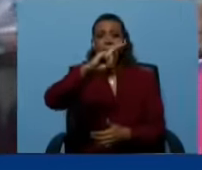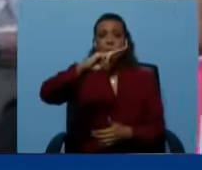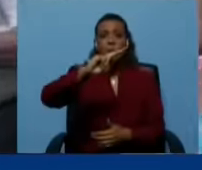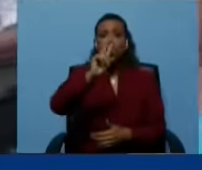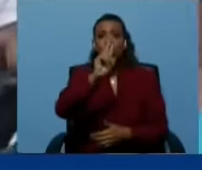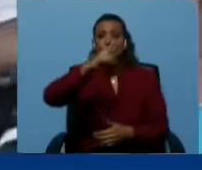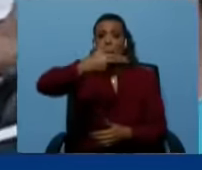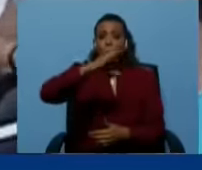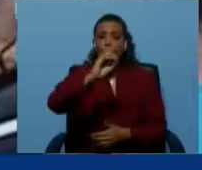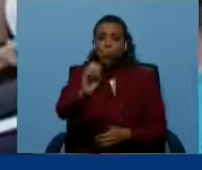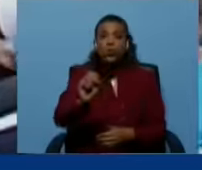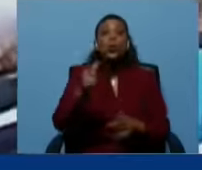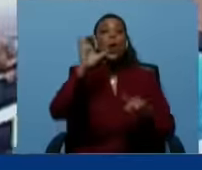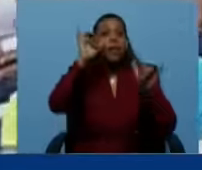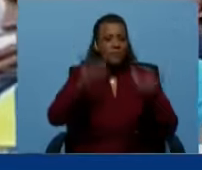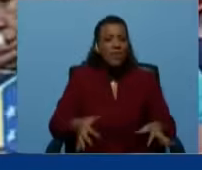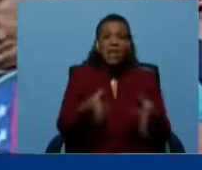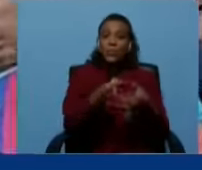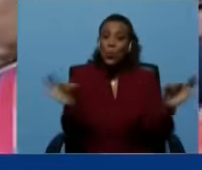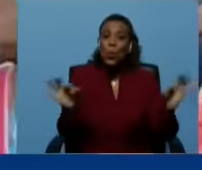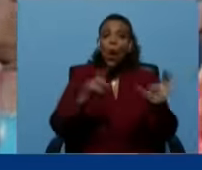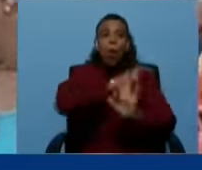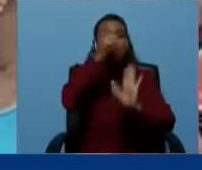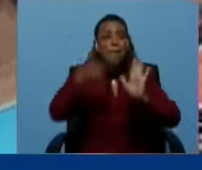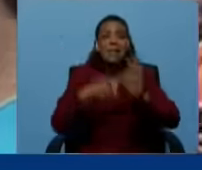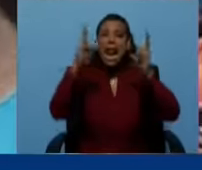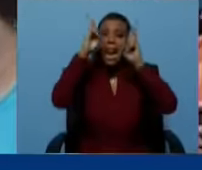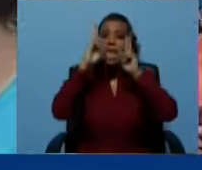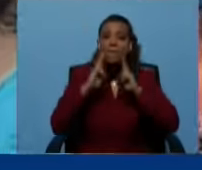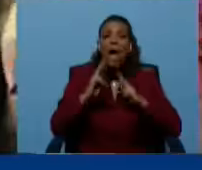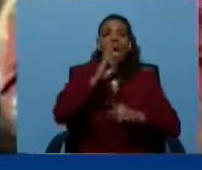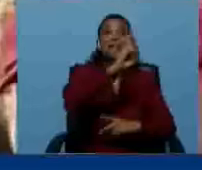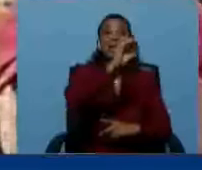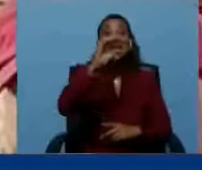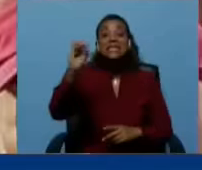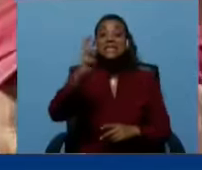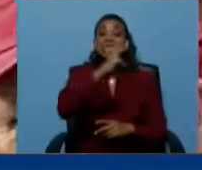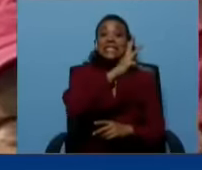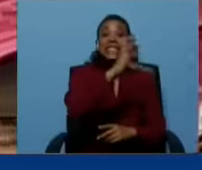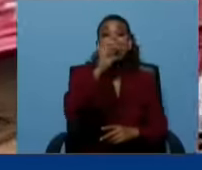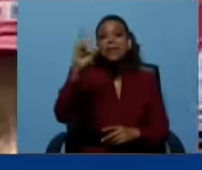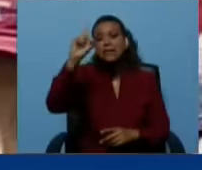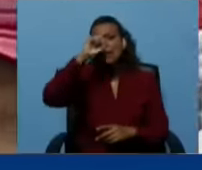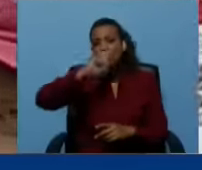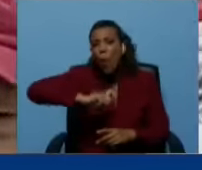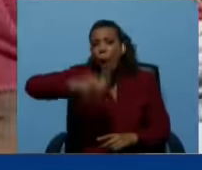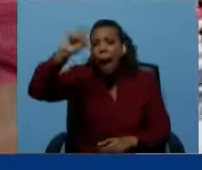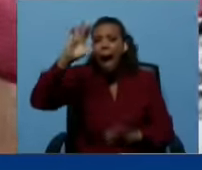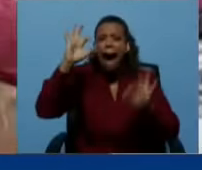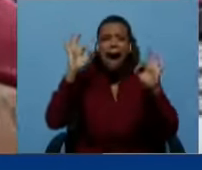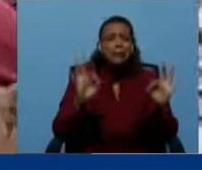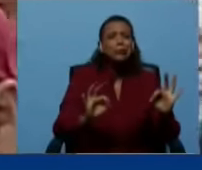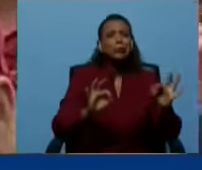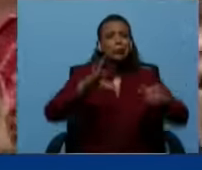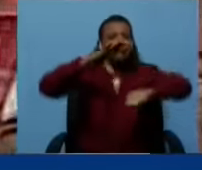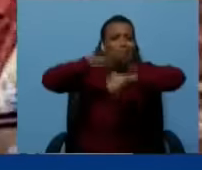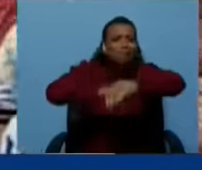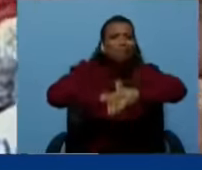y a la definitiva liberación de Sudamérica de 300 años de colonialismo español.